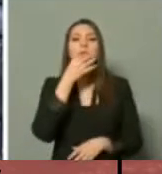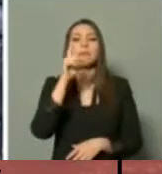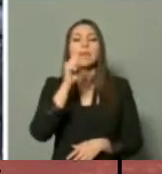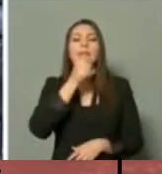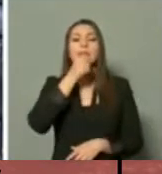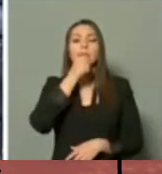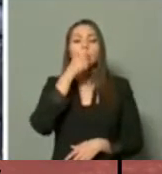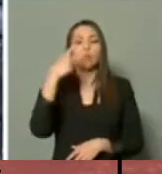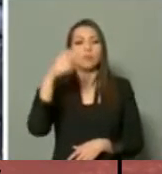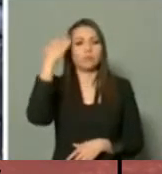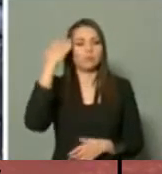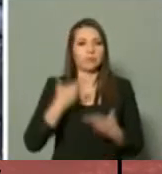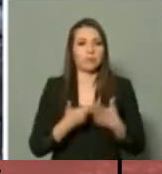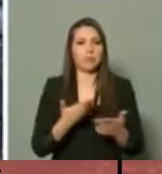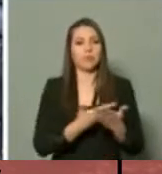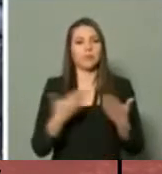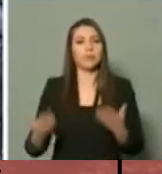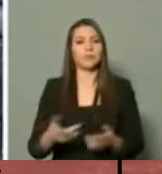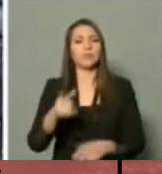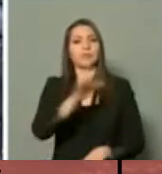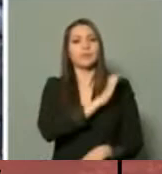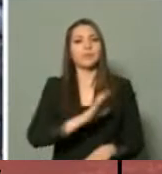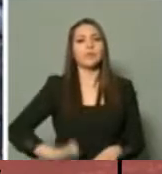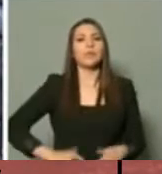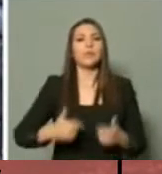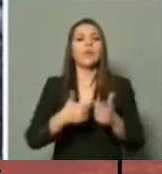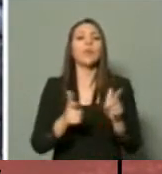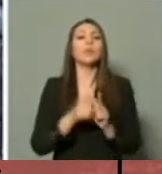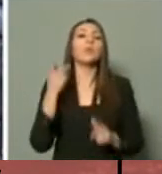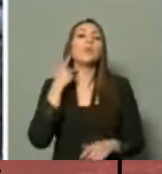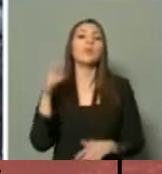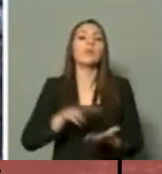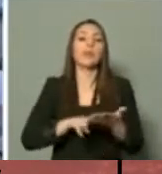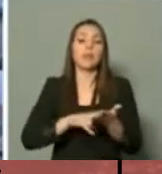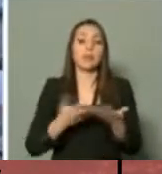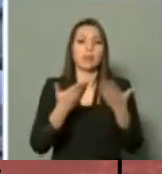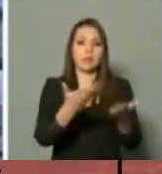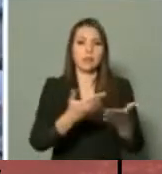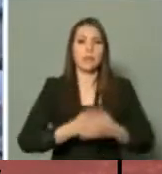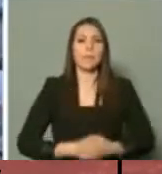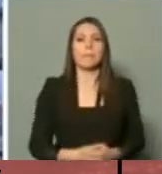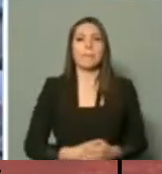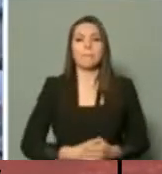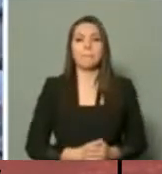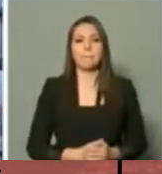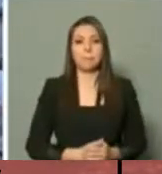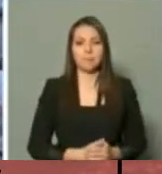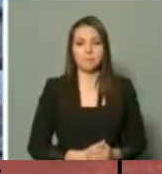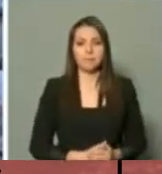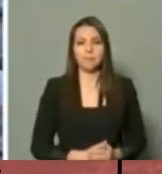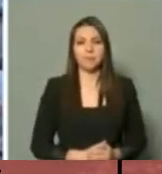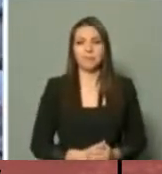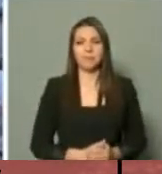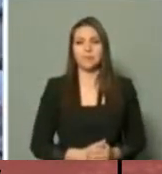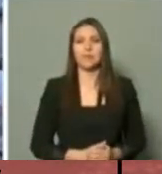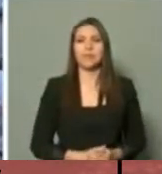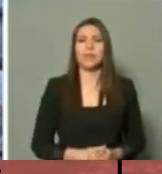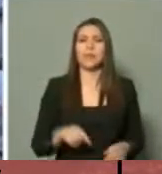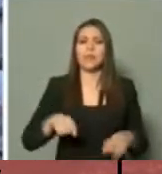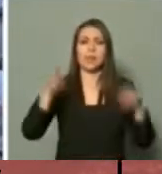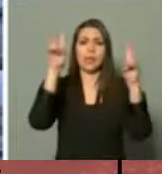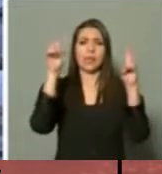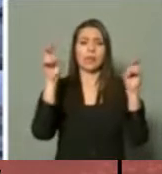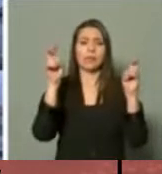continuación, tiene la voz el candidato del Partido Verde Ecologista de México. Adelante. Bien, en el tema de desarrollo